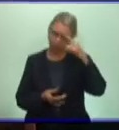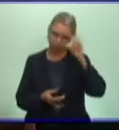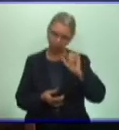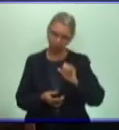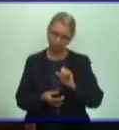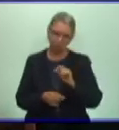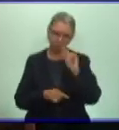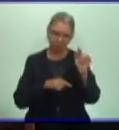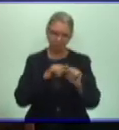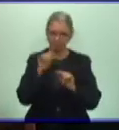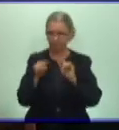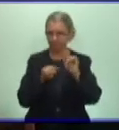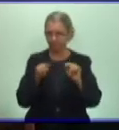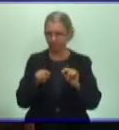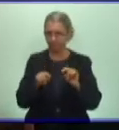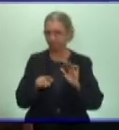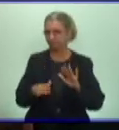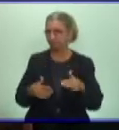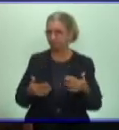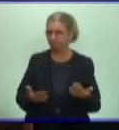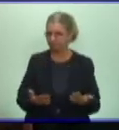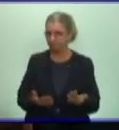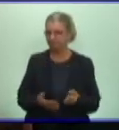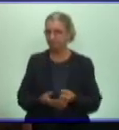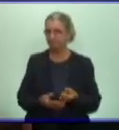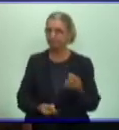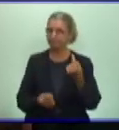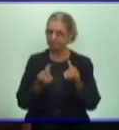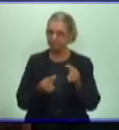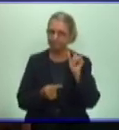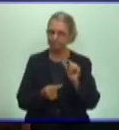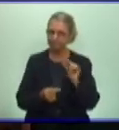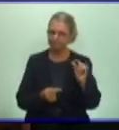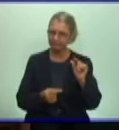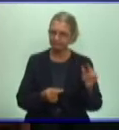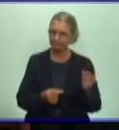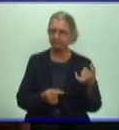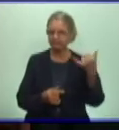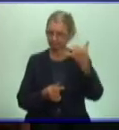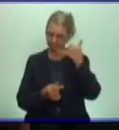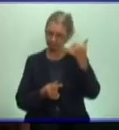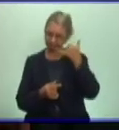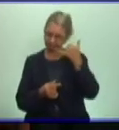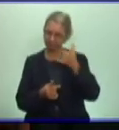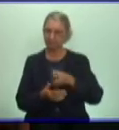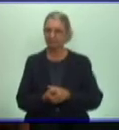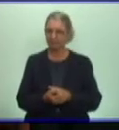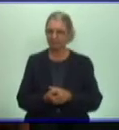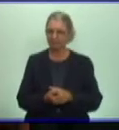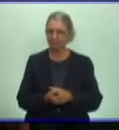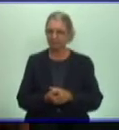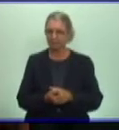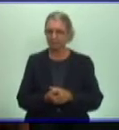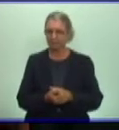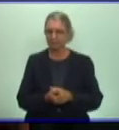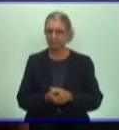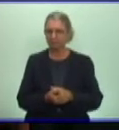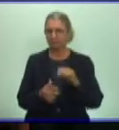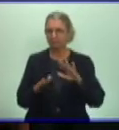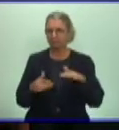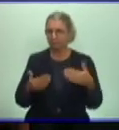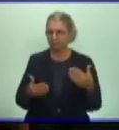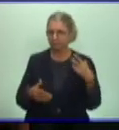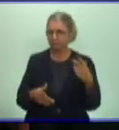que, o sea, es recurrente de varias personas que nos llegó por nuestra vía, que tiene que ver con qué